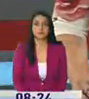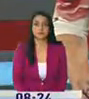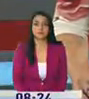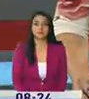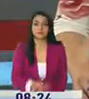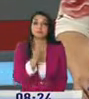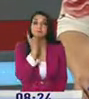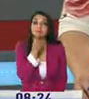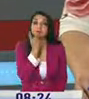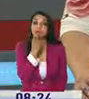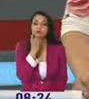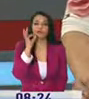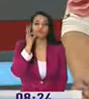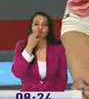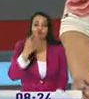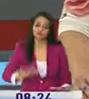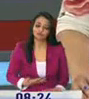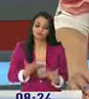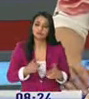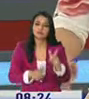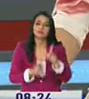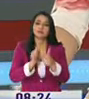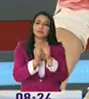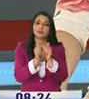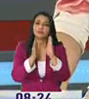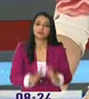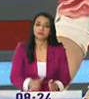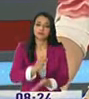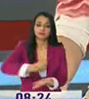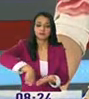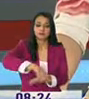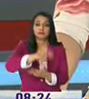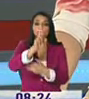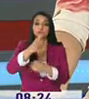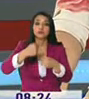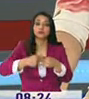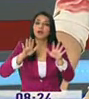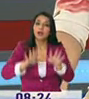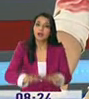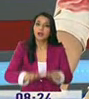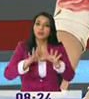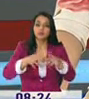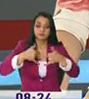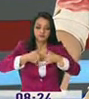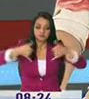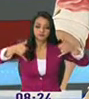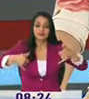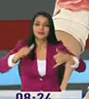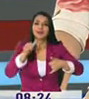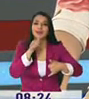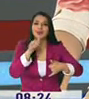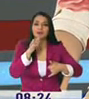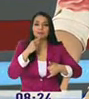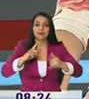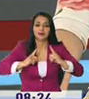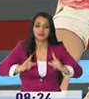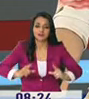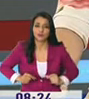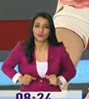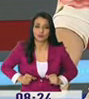Desayunos nutritivos que reaniman a los deportistas del sector de Solanda al sur de Quito es lo que ofrece el local Aguas Medicinales El Encanto,